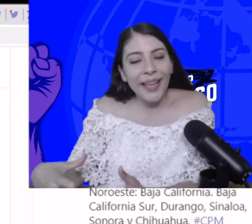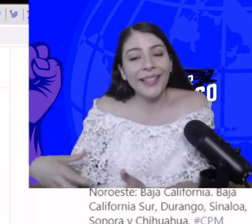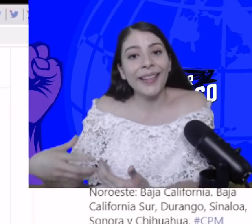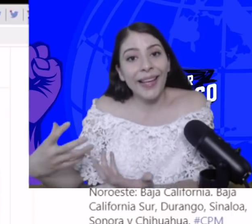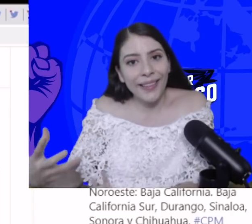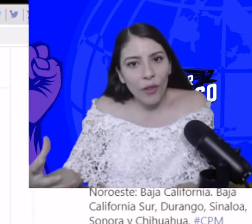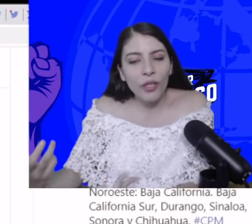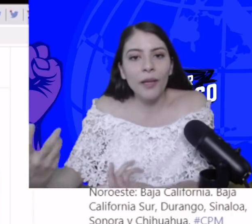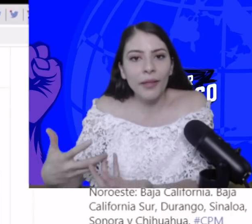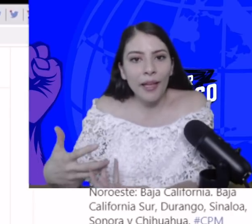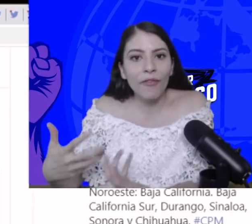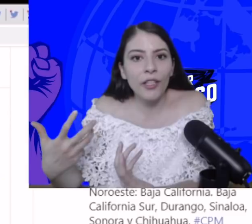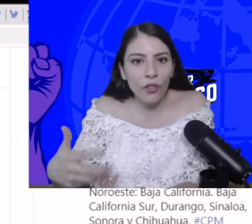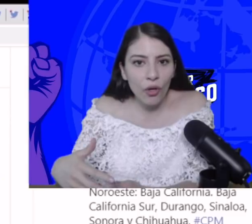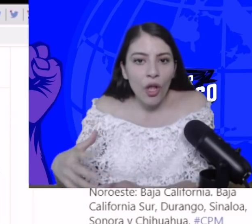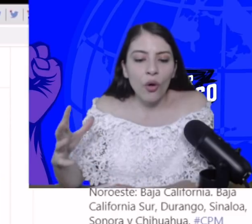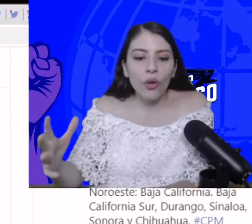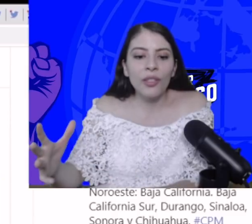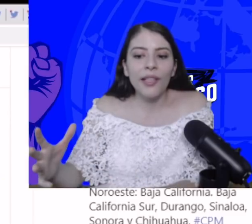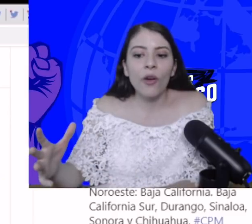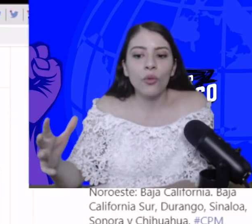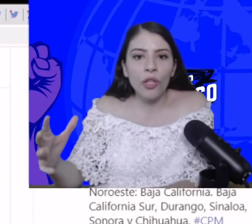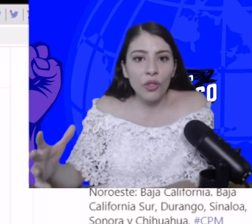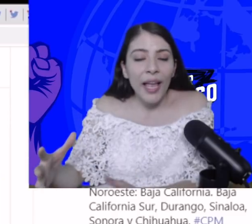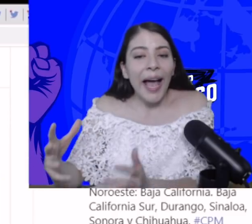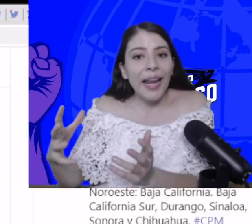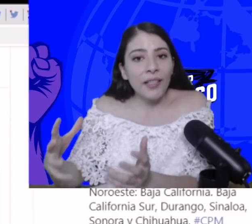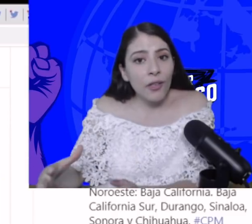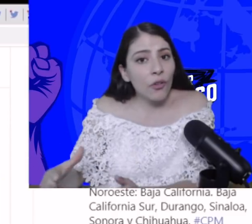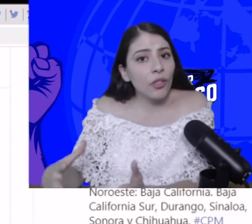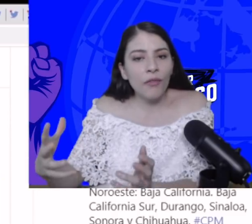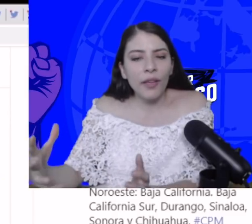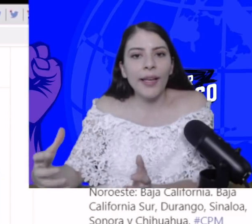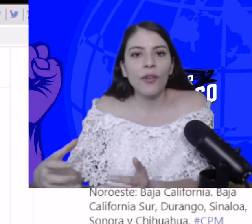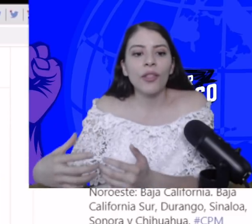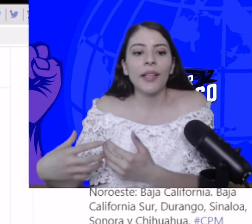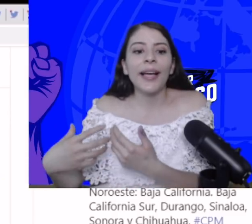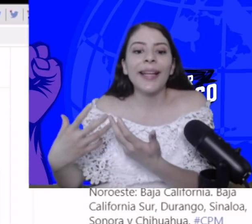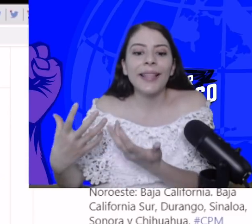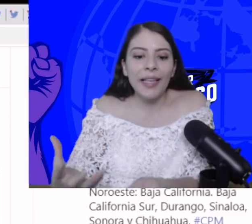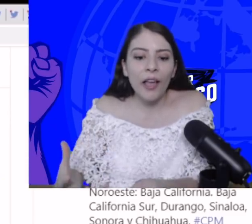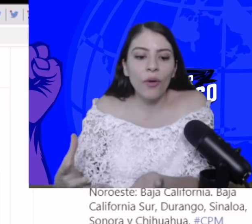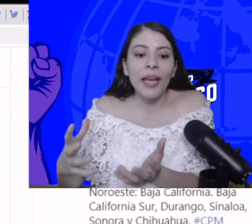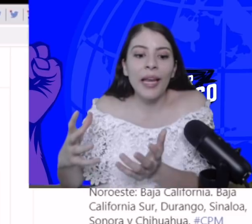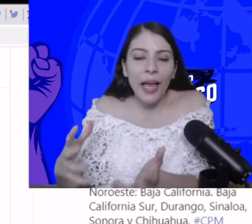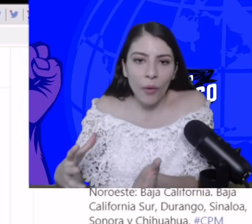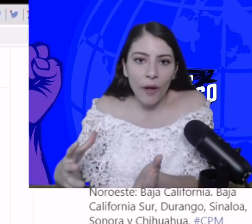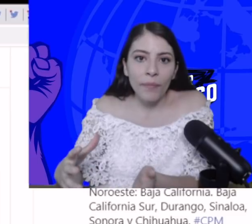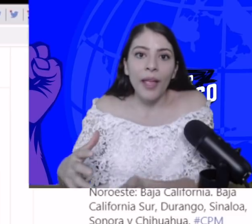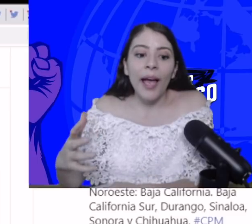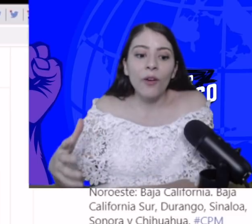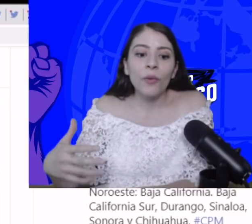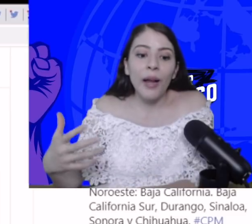cumpla este tratado y evitar fricción con los Estados Unidos. Al hacerlo no significa que no se tenga garantizado el